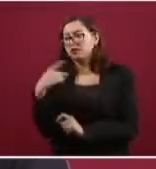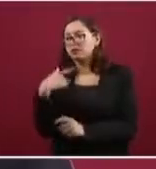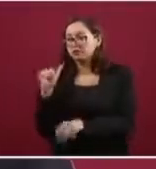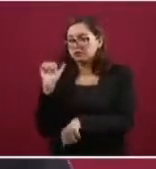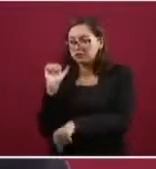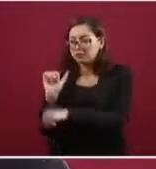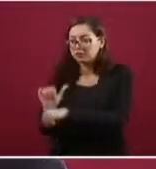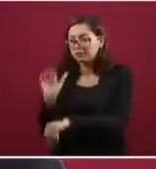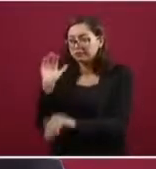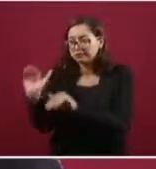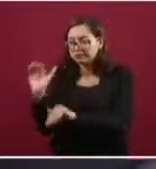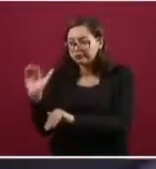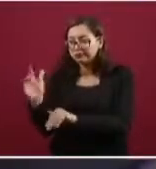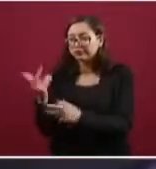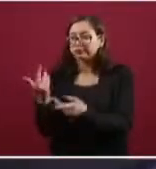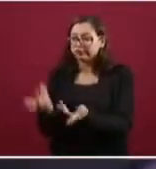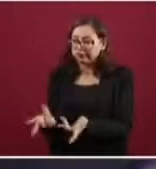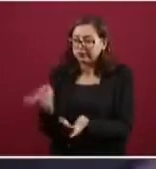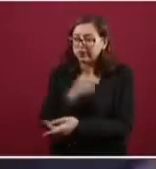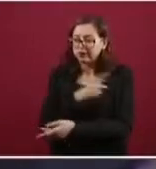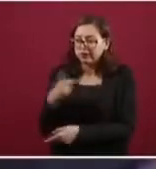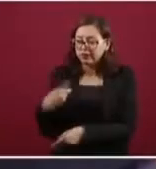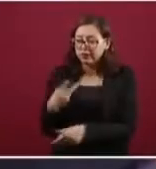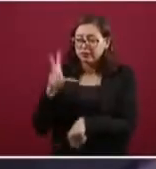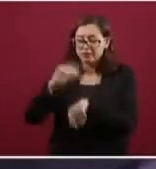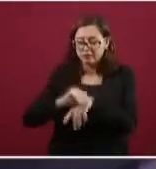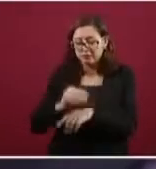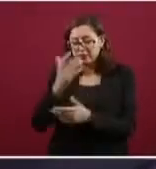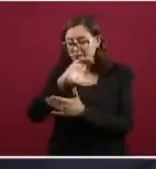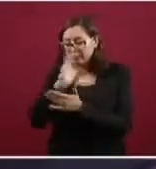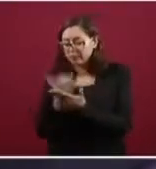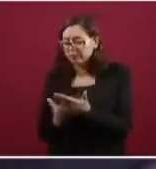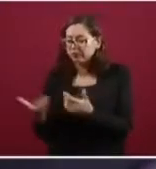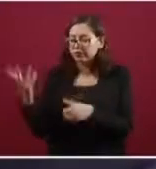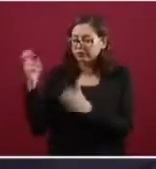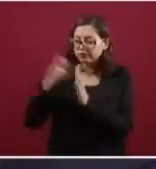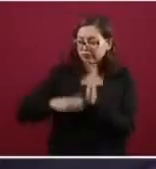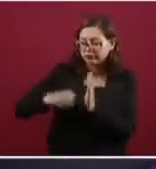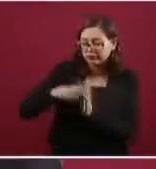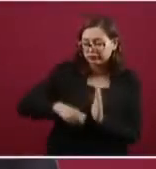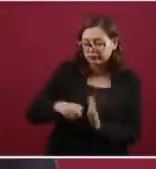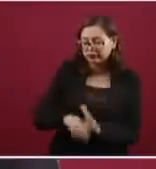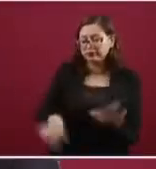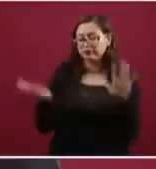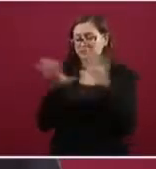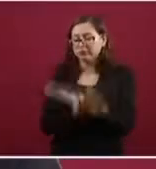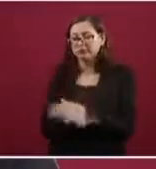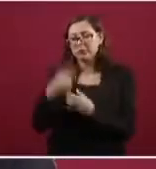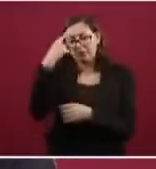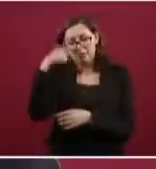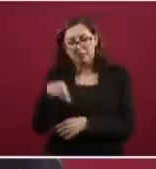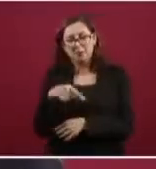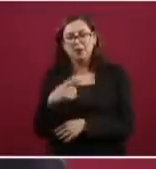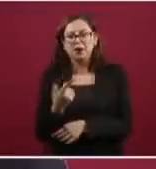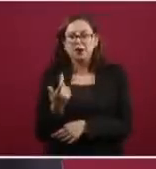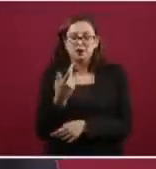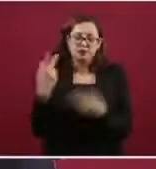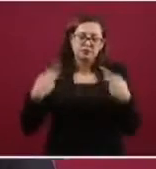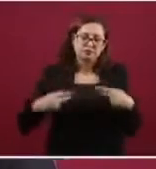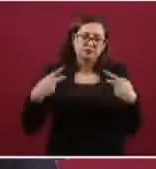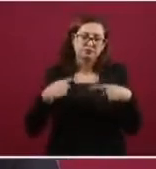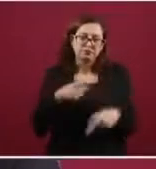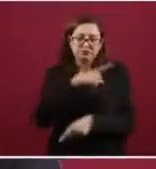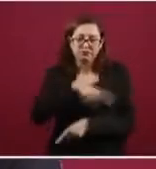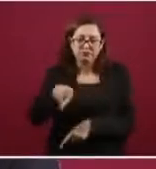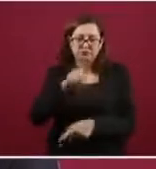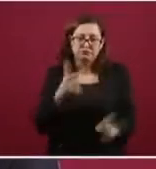la CRE accedió a modificar el permiso para que en consecuencia se modifique el contrato de adhesión con el